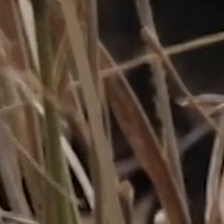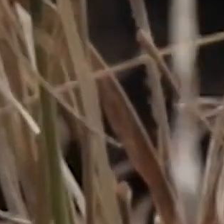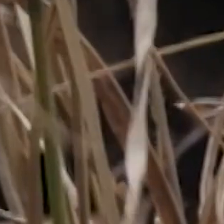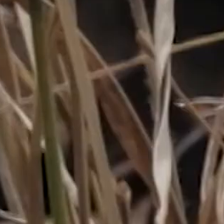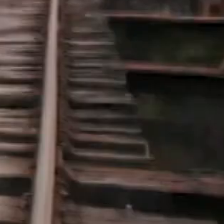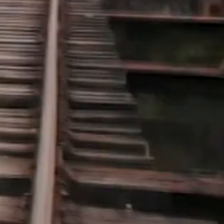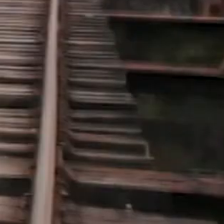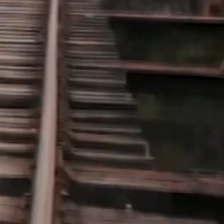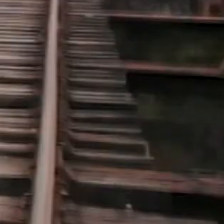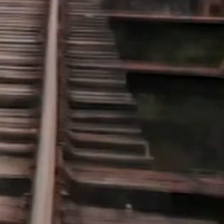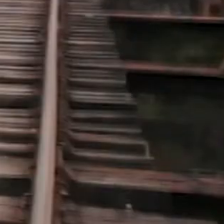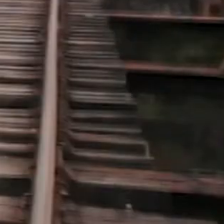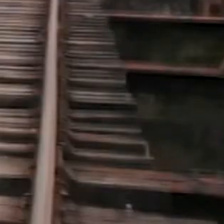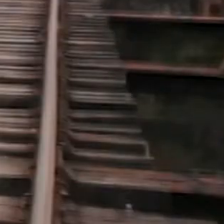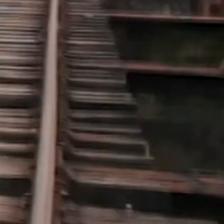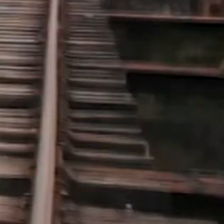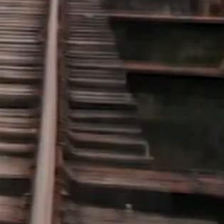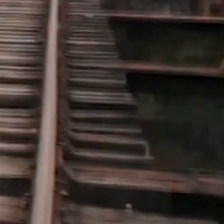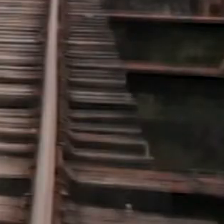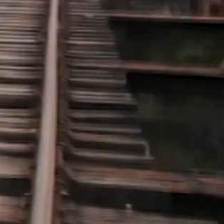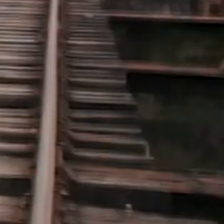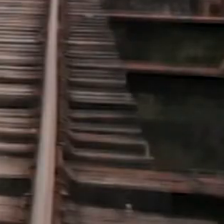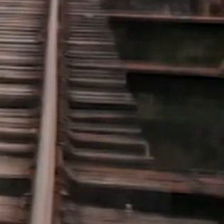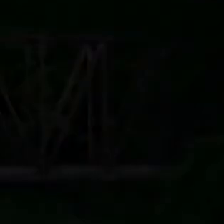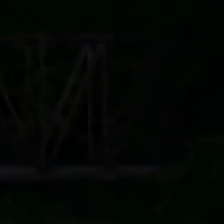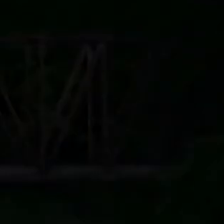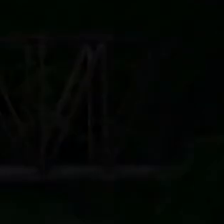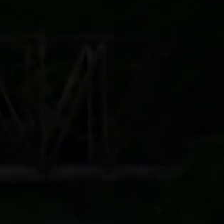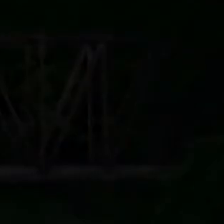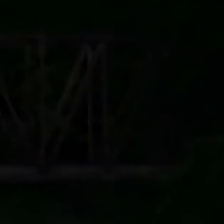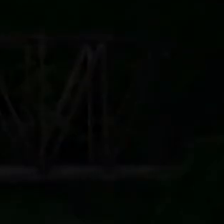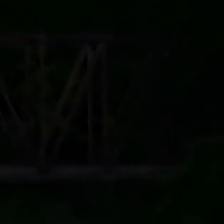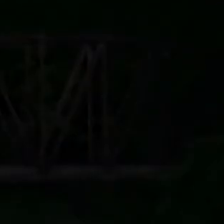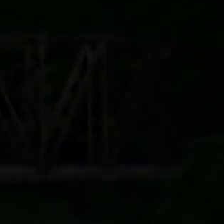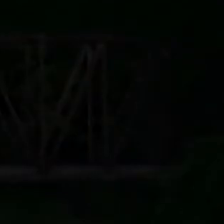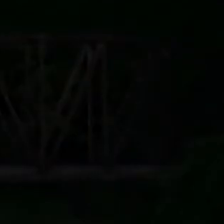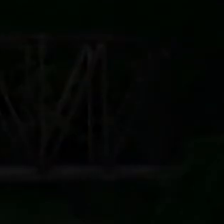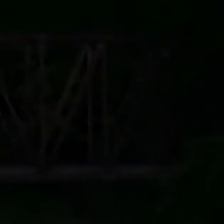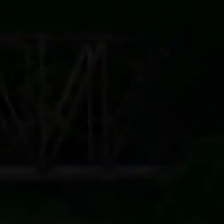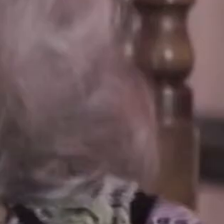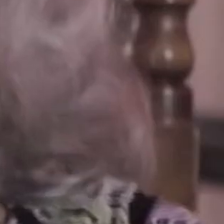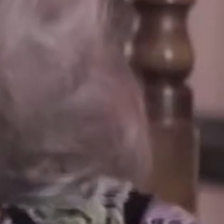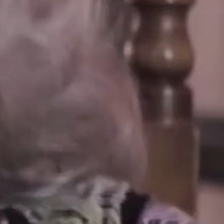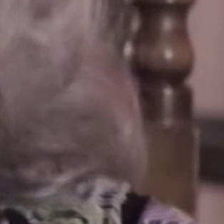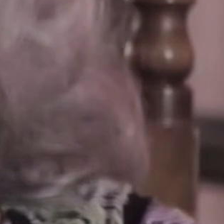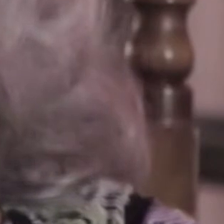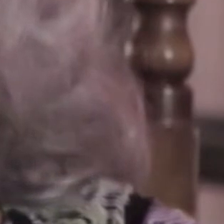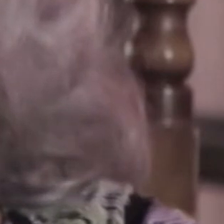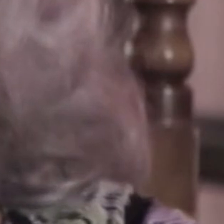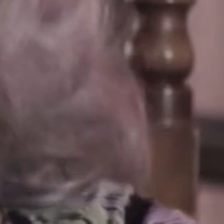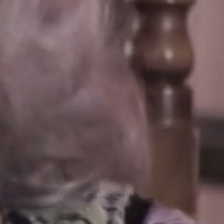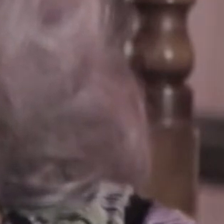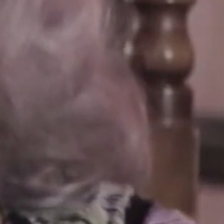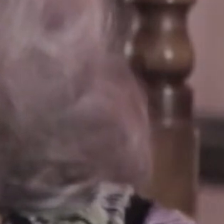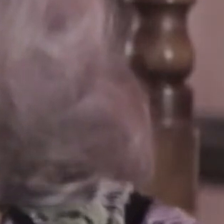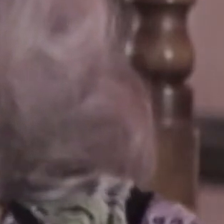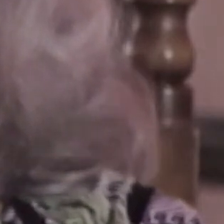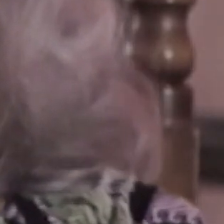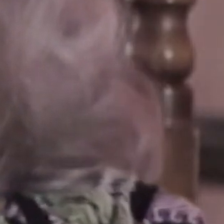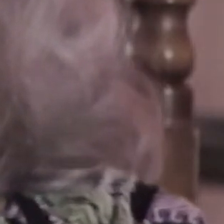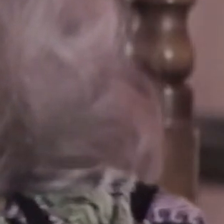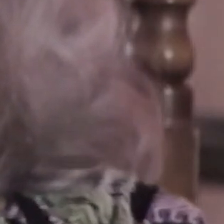de 6 presos políticos en un lugar conocido como el Codo del Diablo. Para mí fue